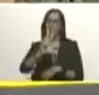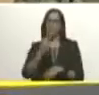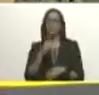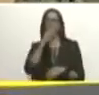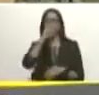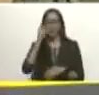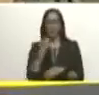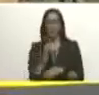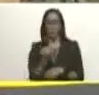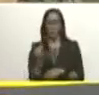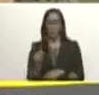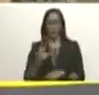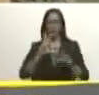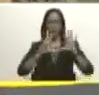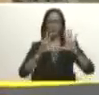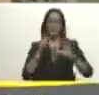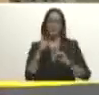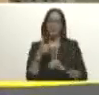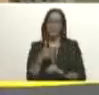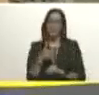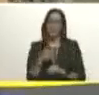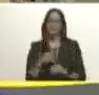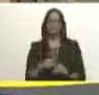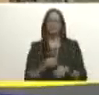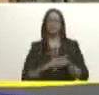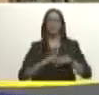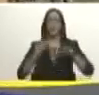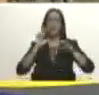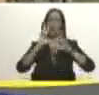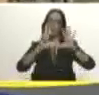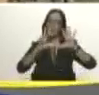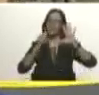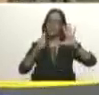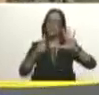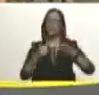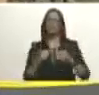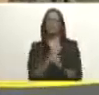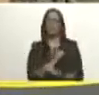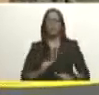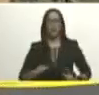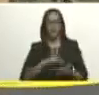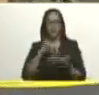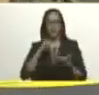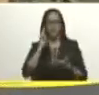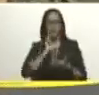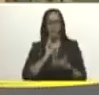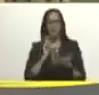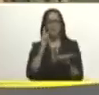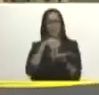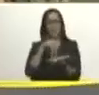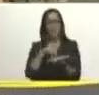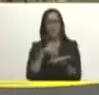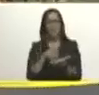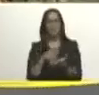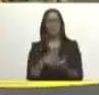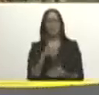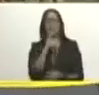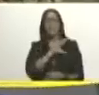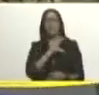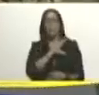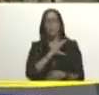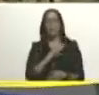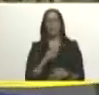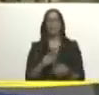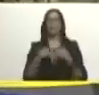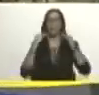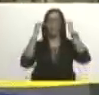número 86 de la Guardia Nacional Bolivariana, donde además está presente el comandante estratégico operacional